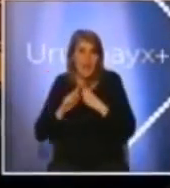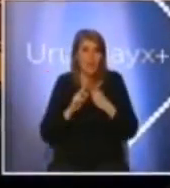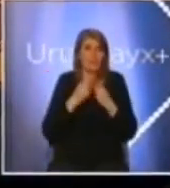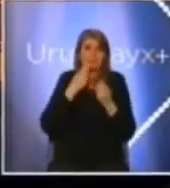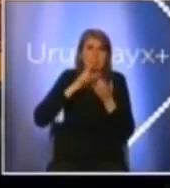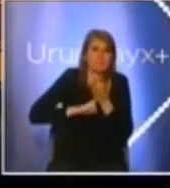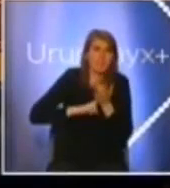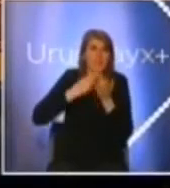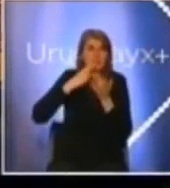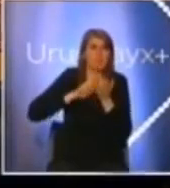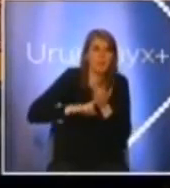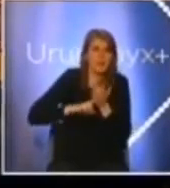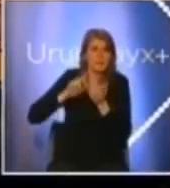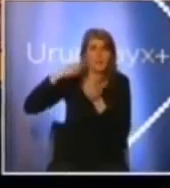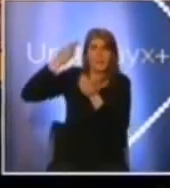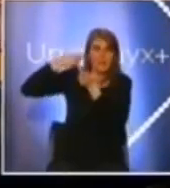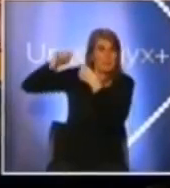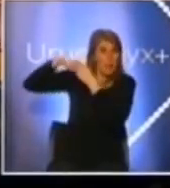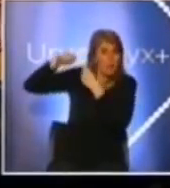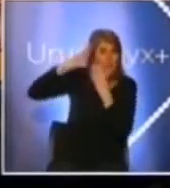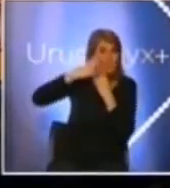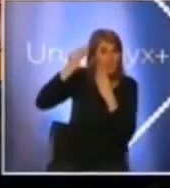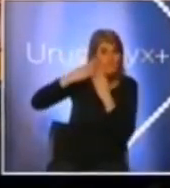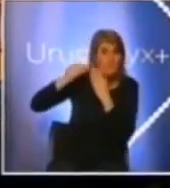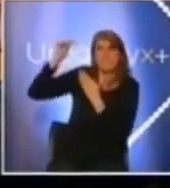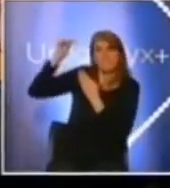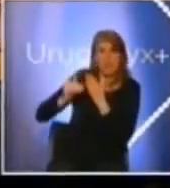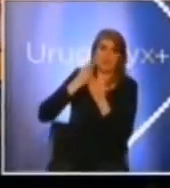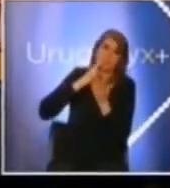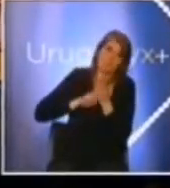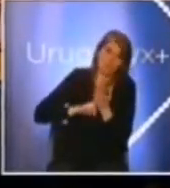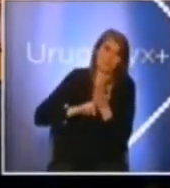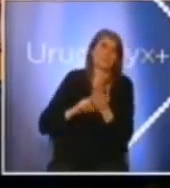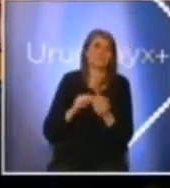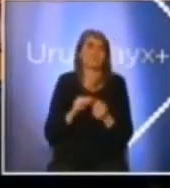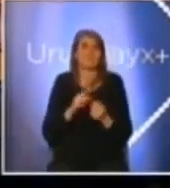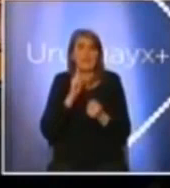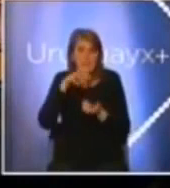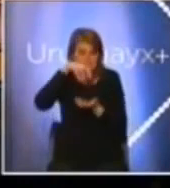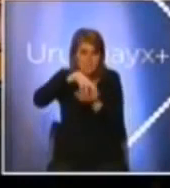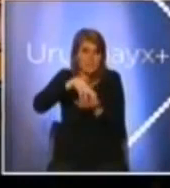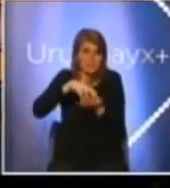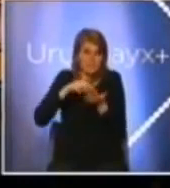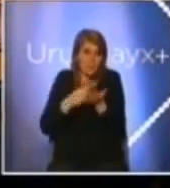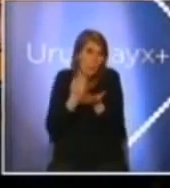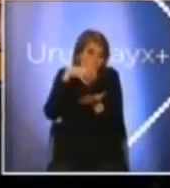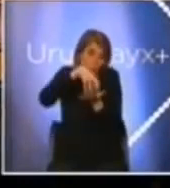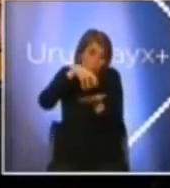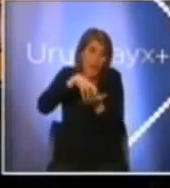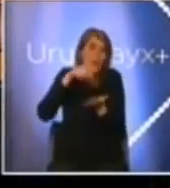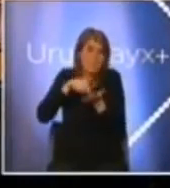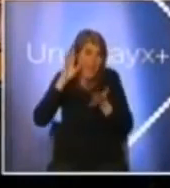los países a los que se le exporta software. Crearemos un centro de innovación e